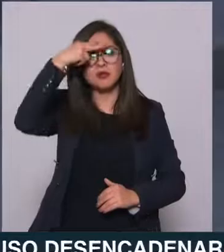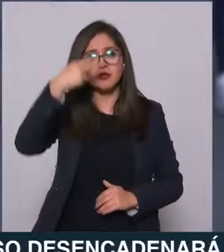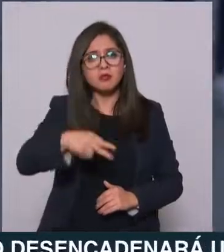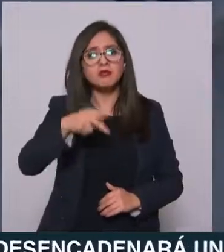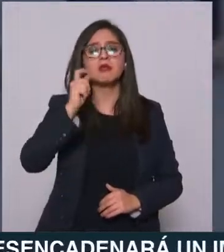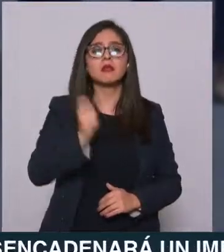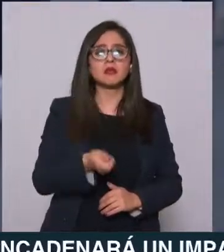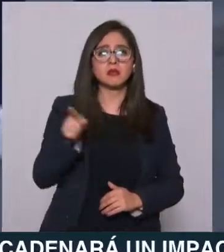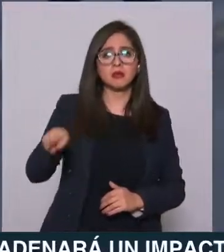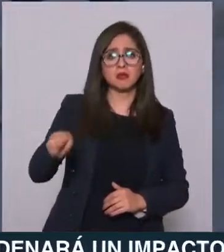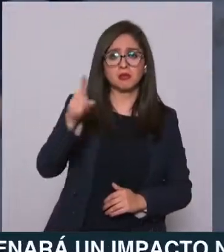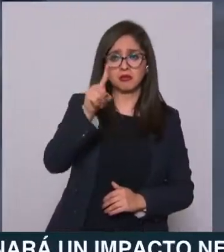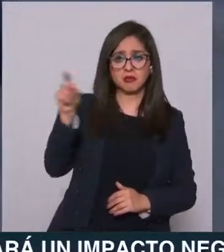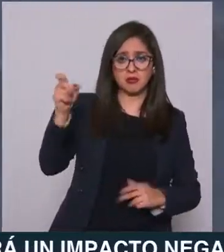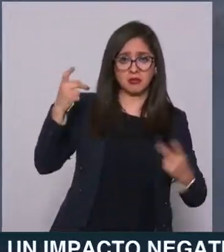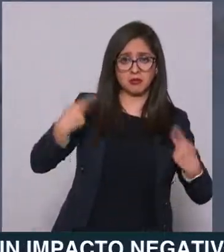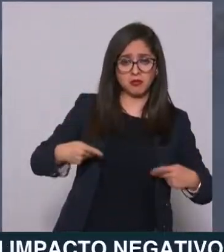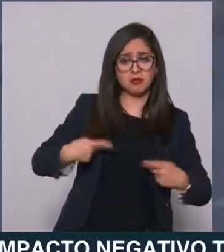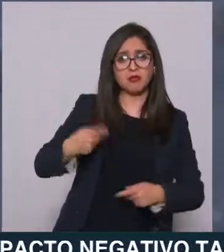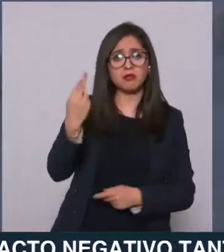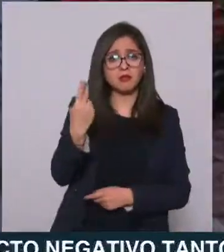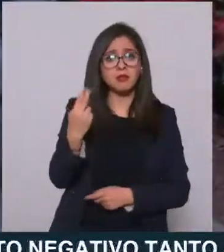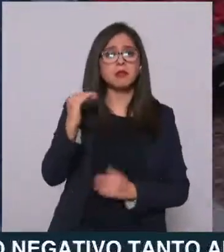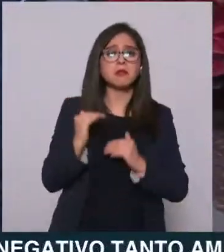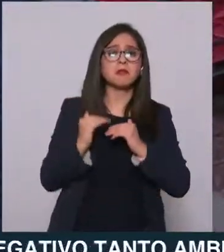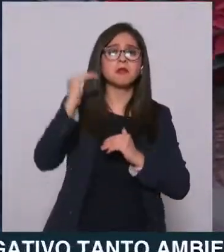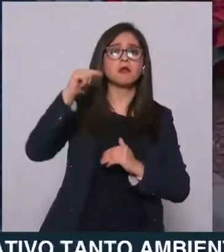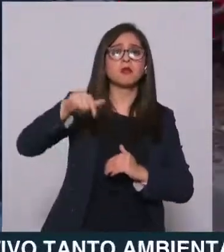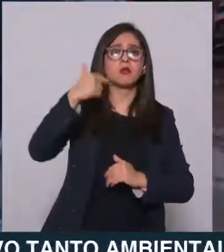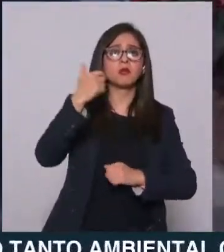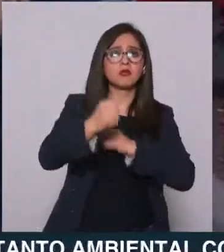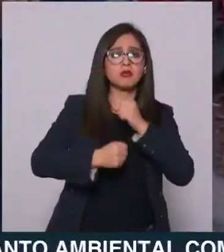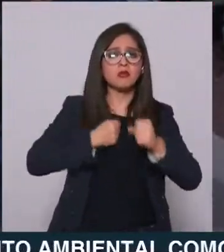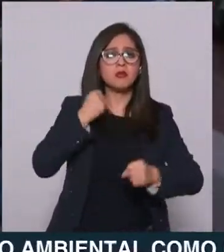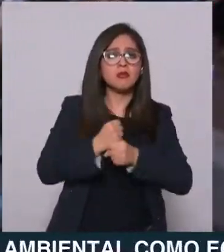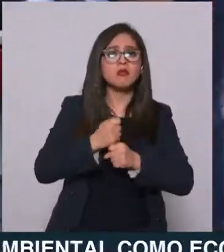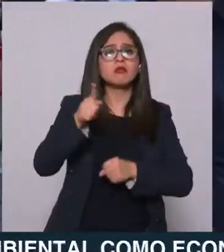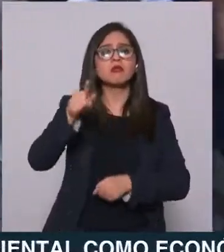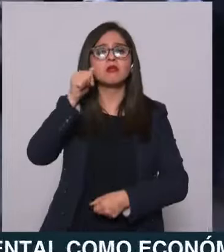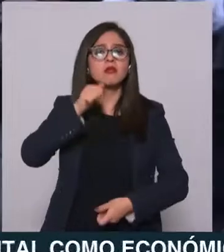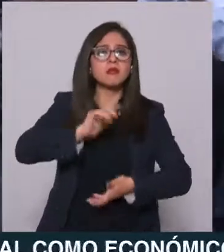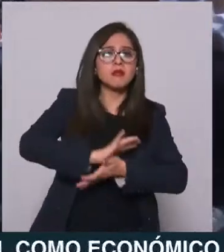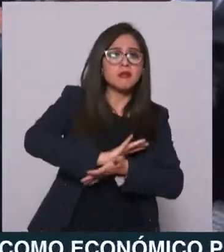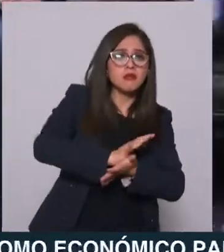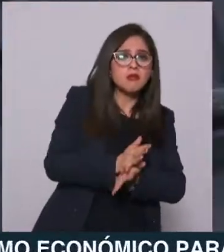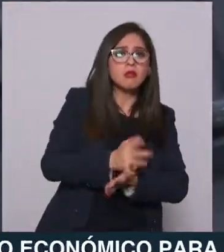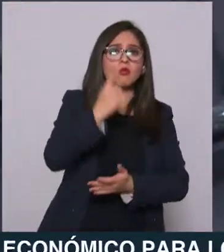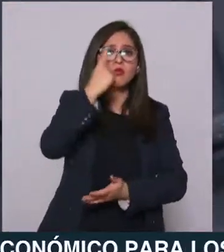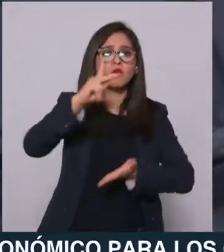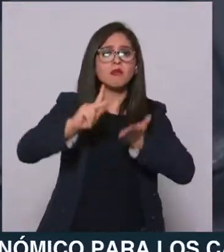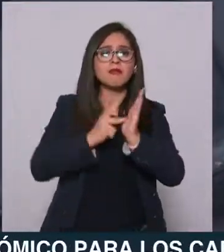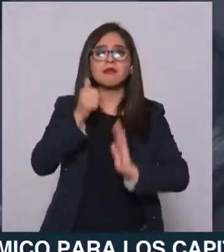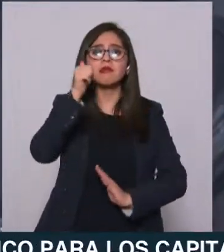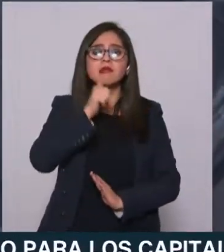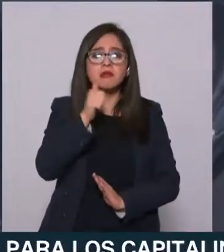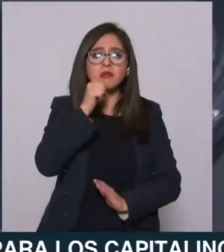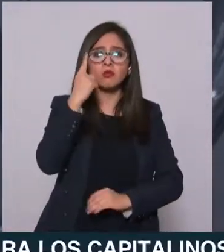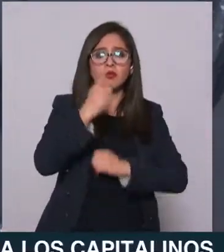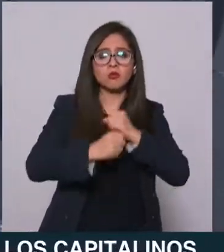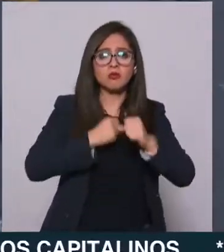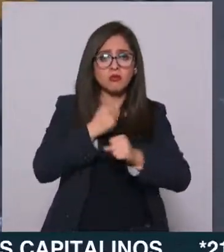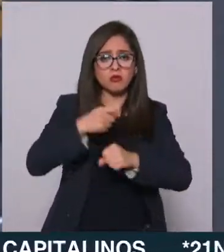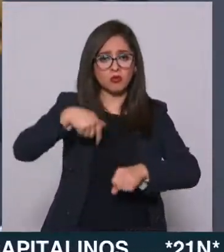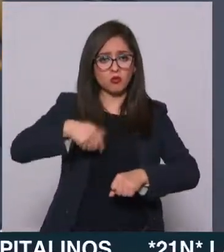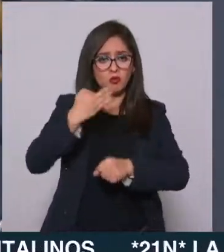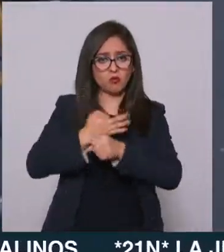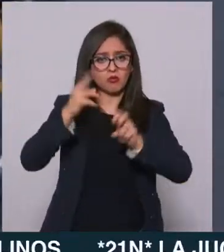cada 100 personas con discapacidad mayores de 12 años han sido víctimas de discriminación al menos una vez al año. Por lo que en el marco del Día